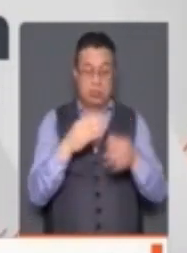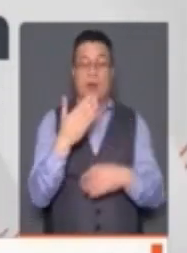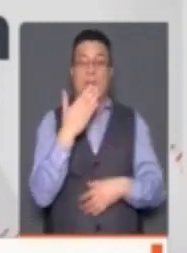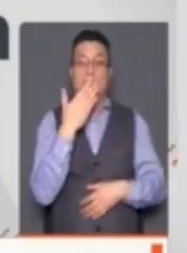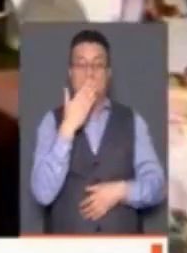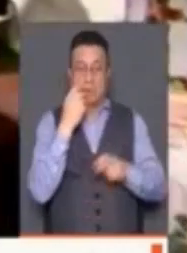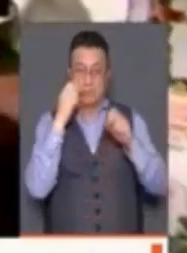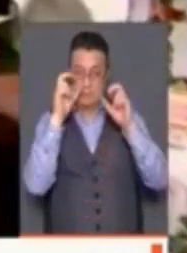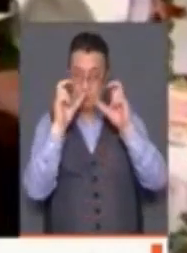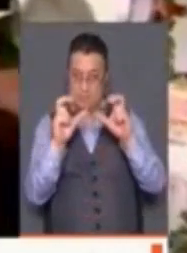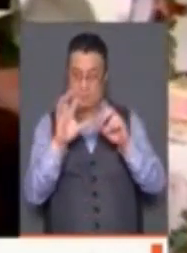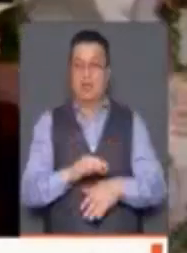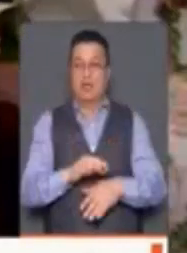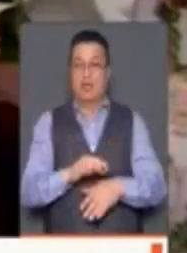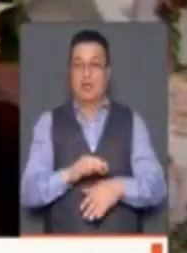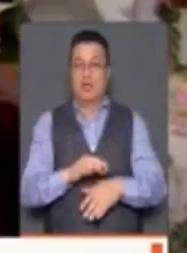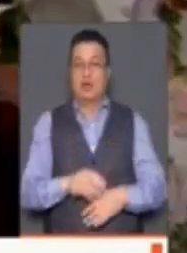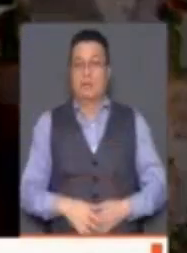médica.